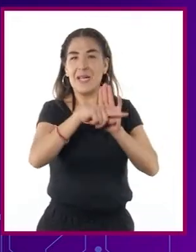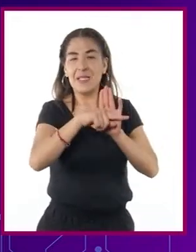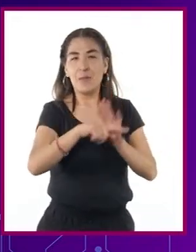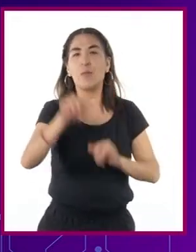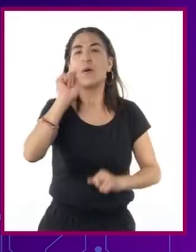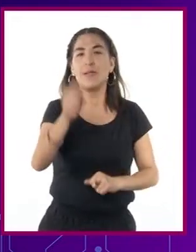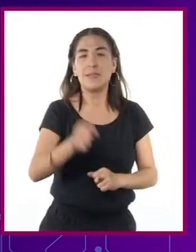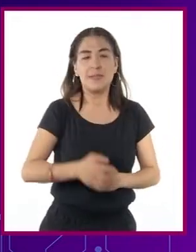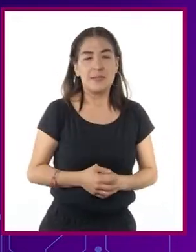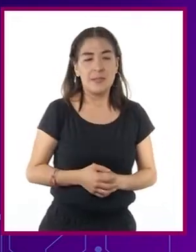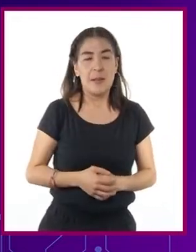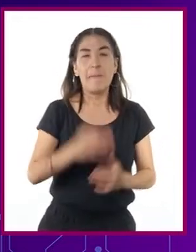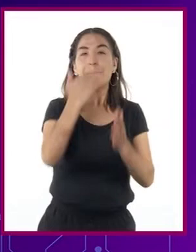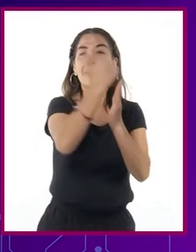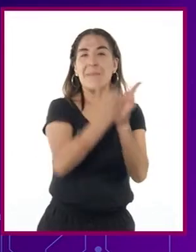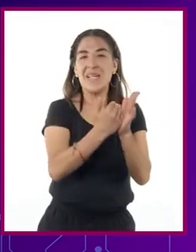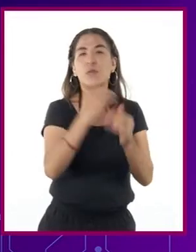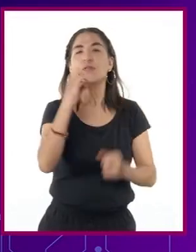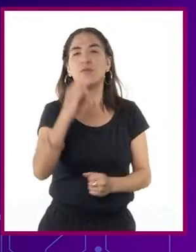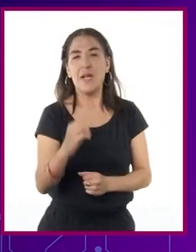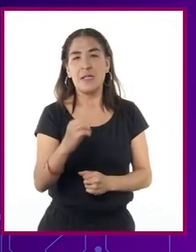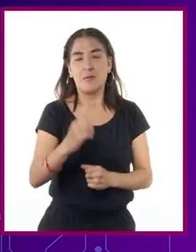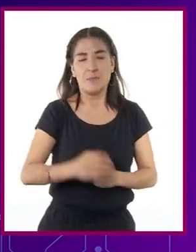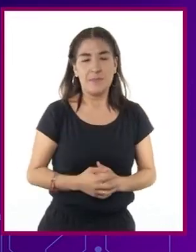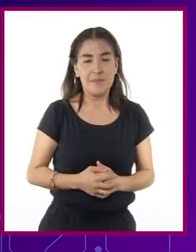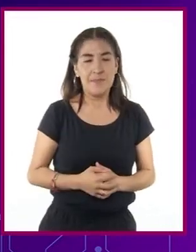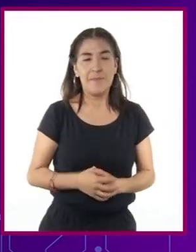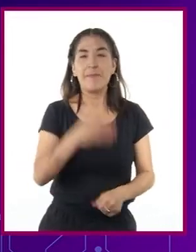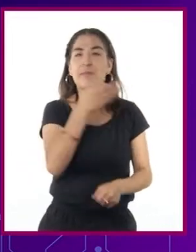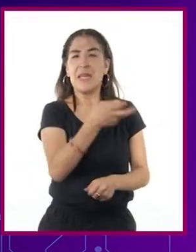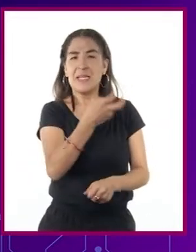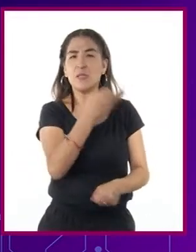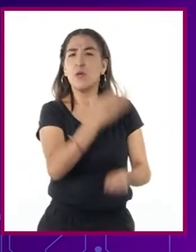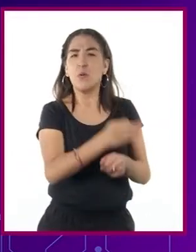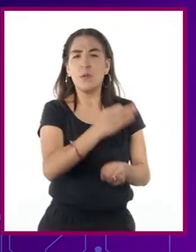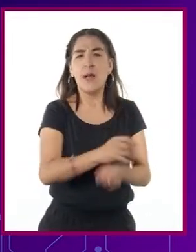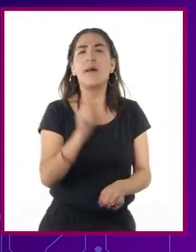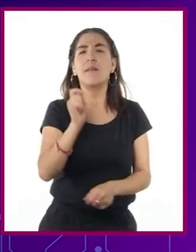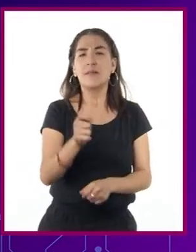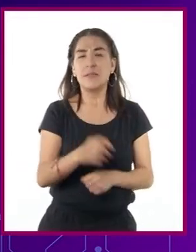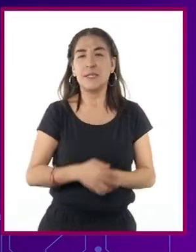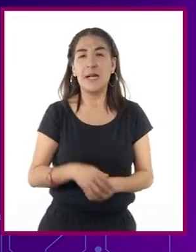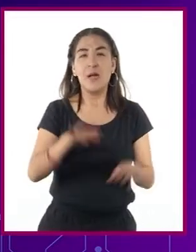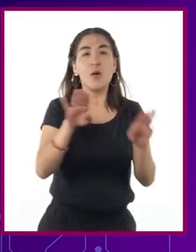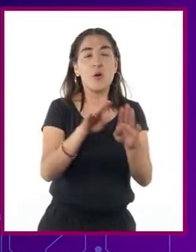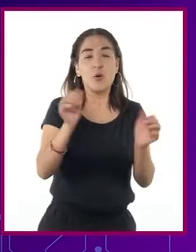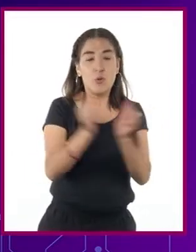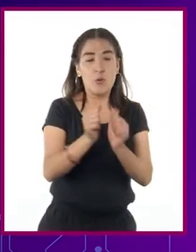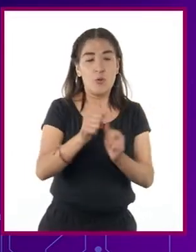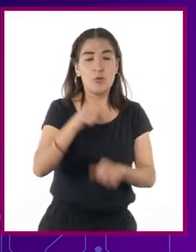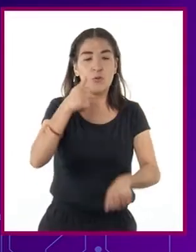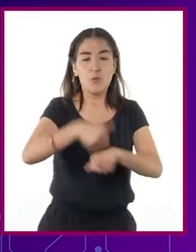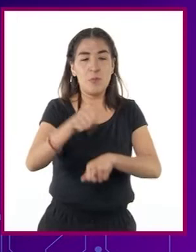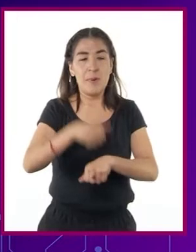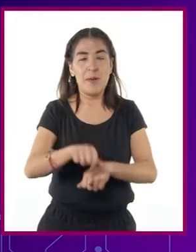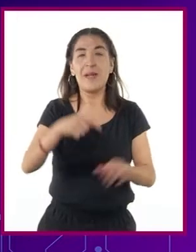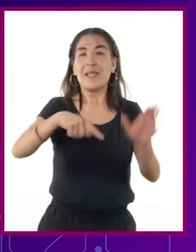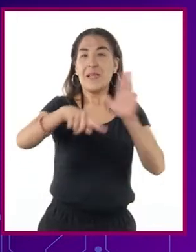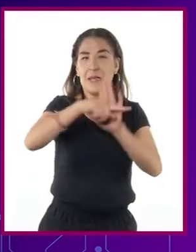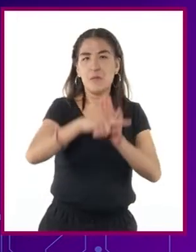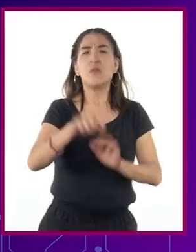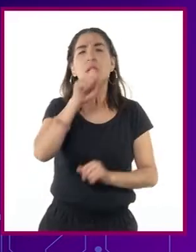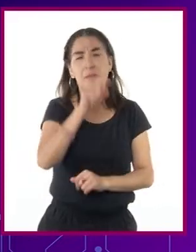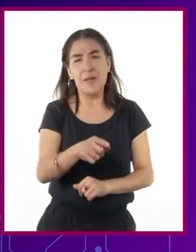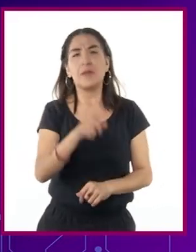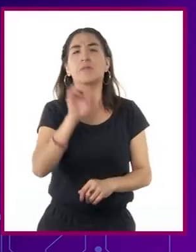es decir, menor que 0. En este caso, encontramos que el cociente con exponente negativo también lo pudimos